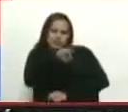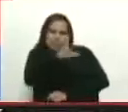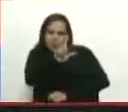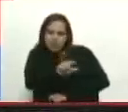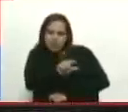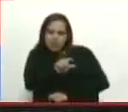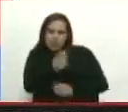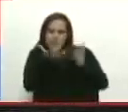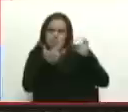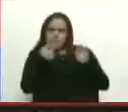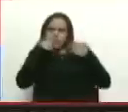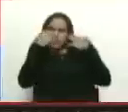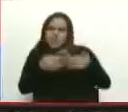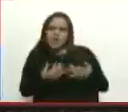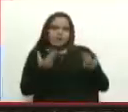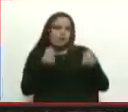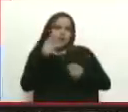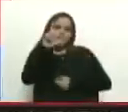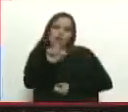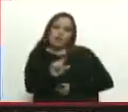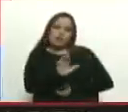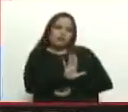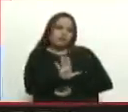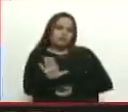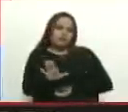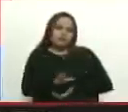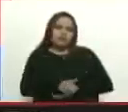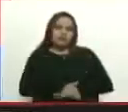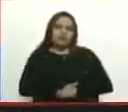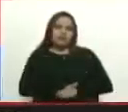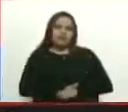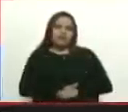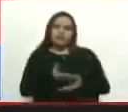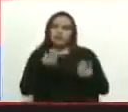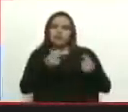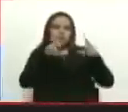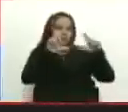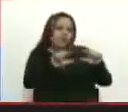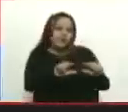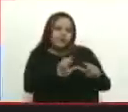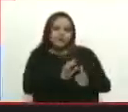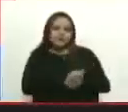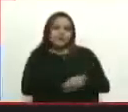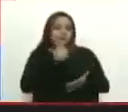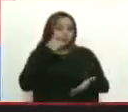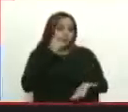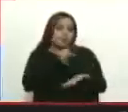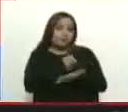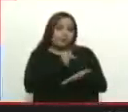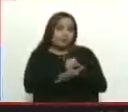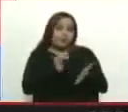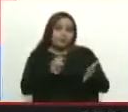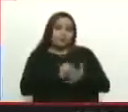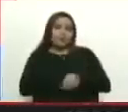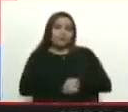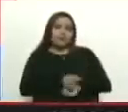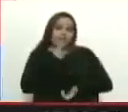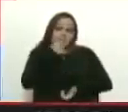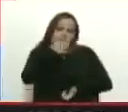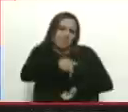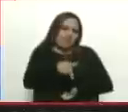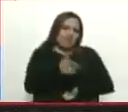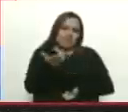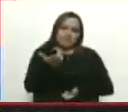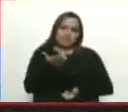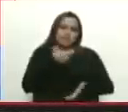En números reales, muy, pero muy poco. Muy, pero muy poco. De todas maneras, lo que yo diga aquí no va a